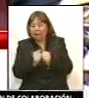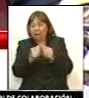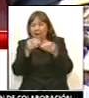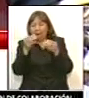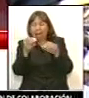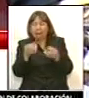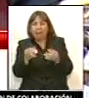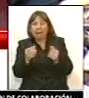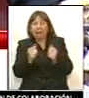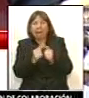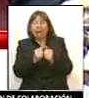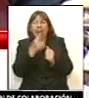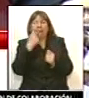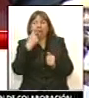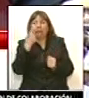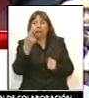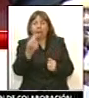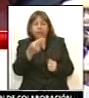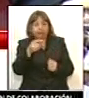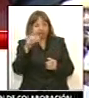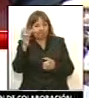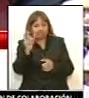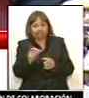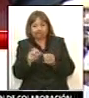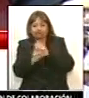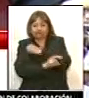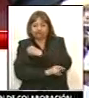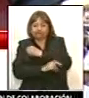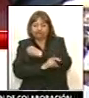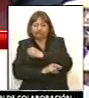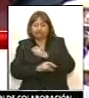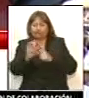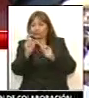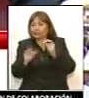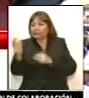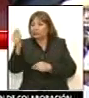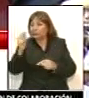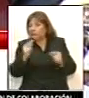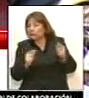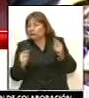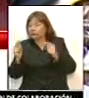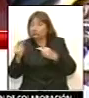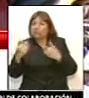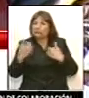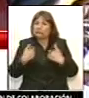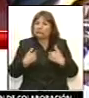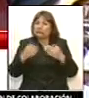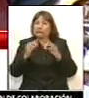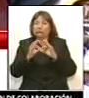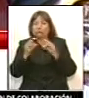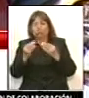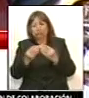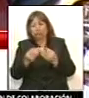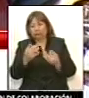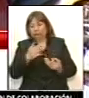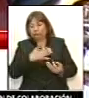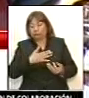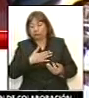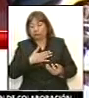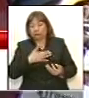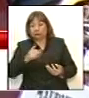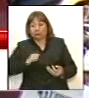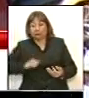verdad somos un país de migrantes, somos un país que también tiene familiares en el exterior. Mi familia, mi hija está